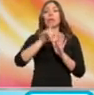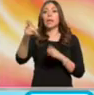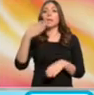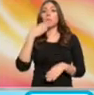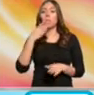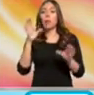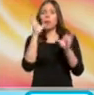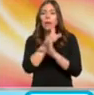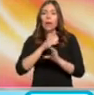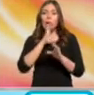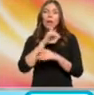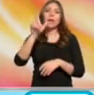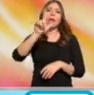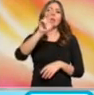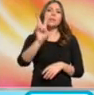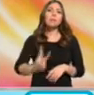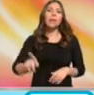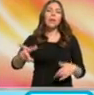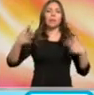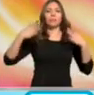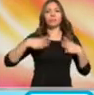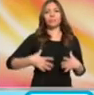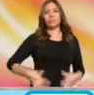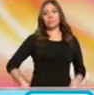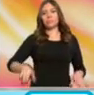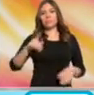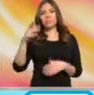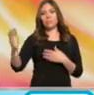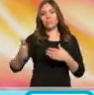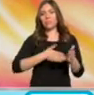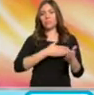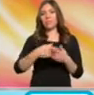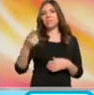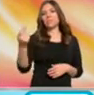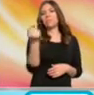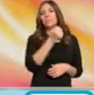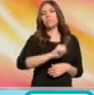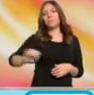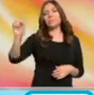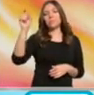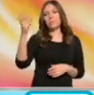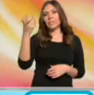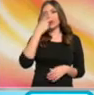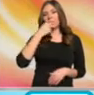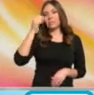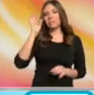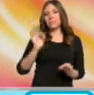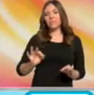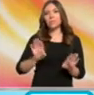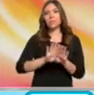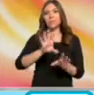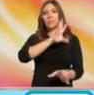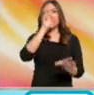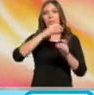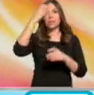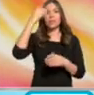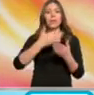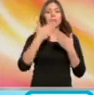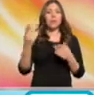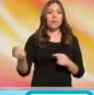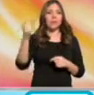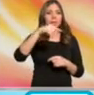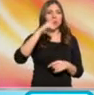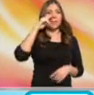orquestación en Las Vegas y su traje. Claro. todo, y- Estamos del otro lado. Era una experiencia completa. Y ya regresaron aquí a México. Ven además